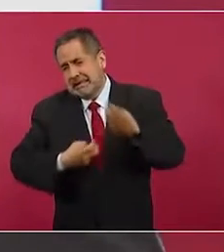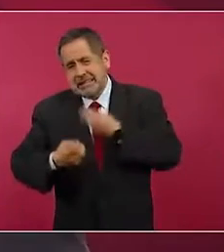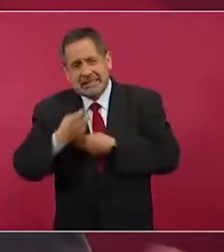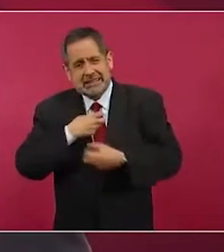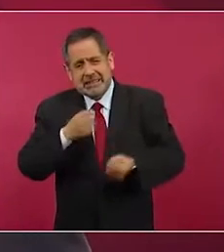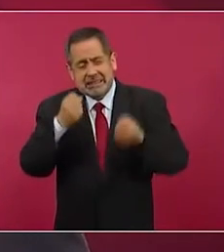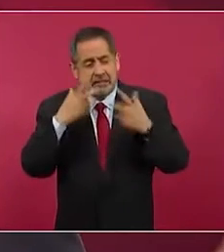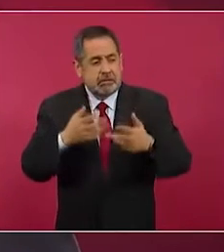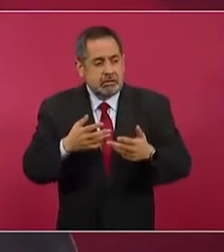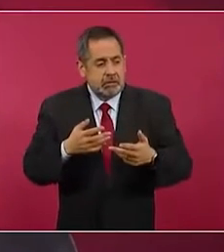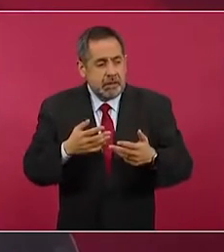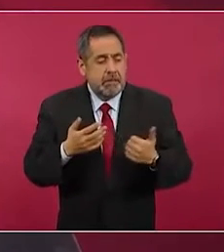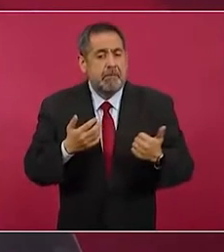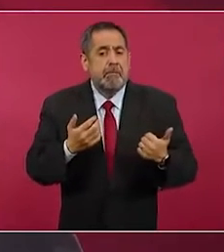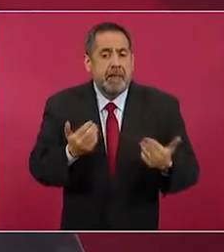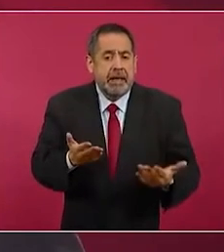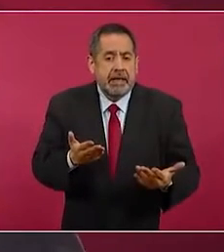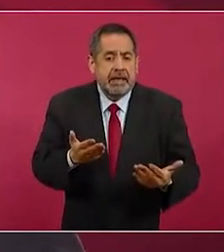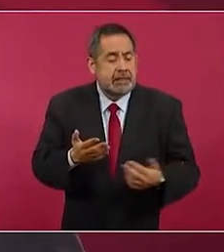nada.